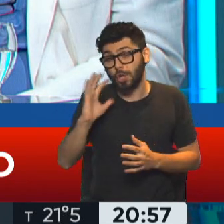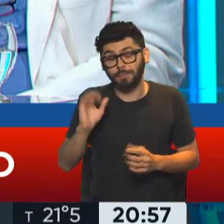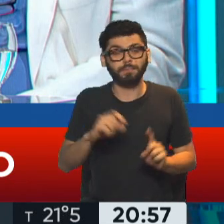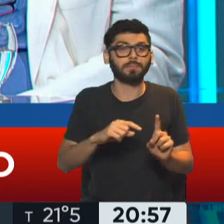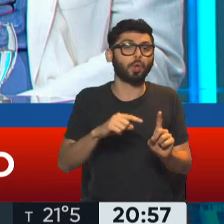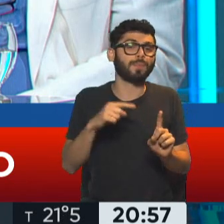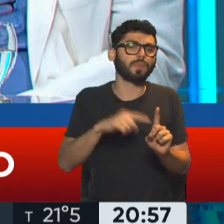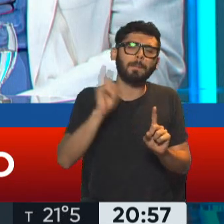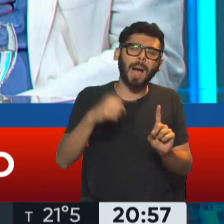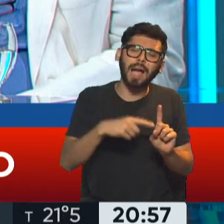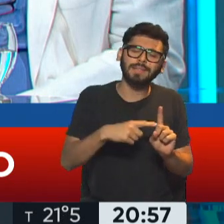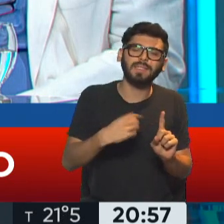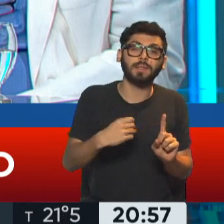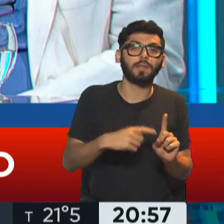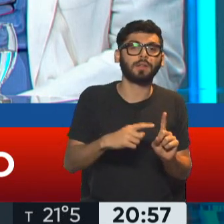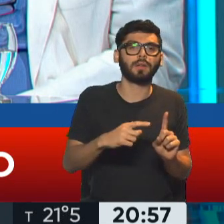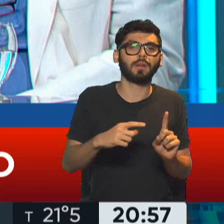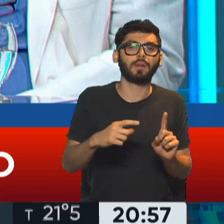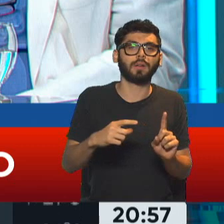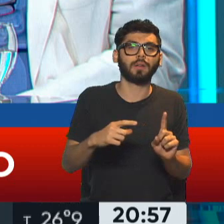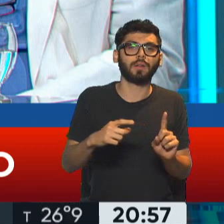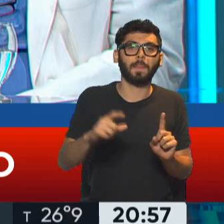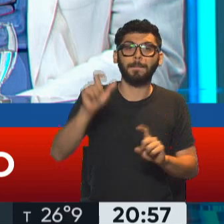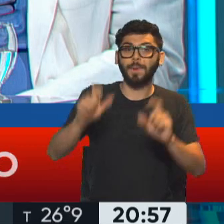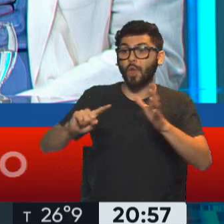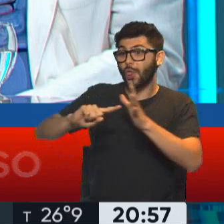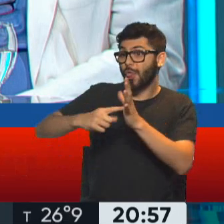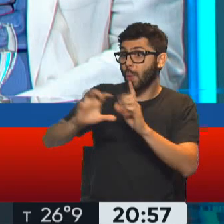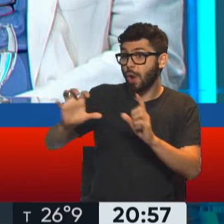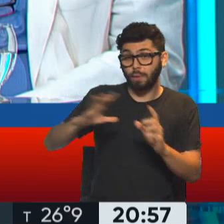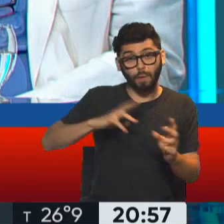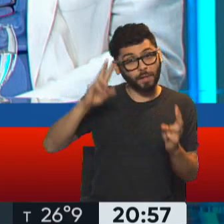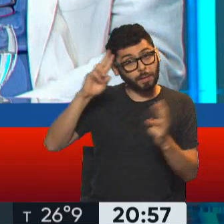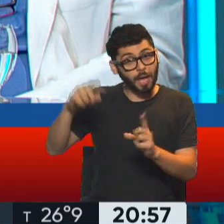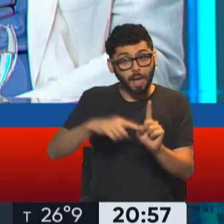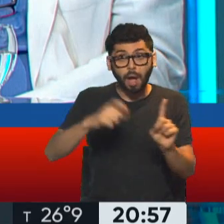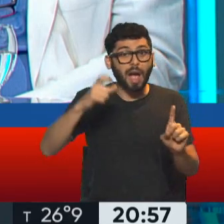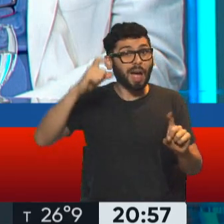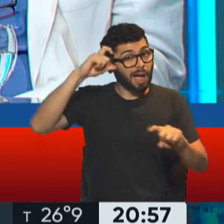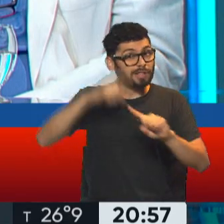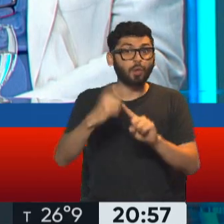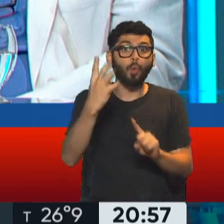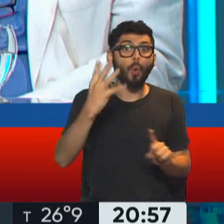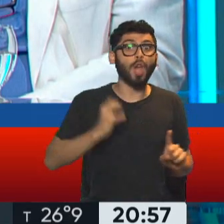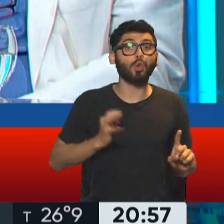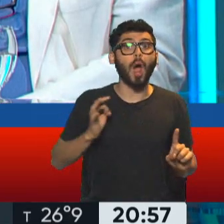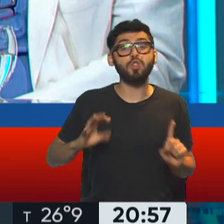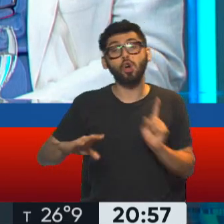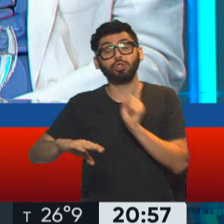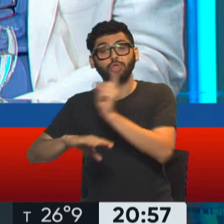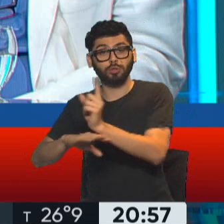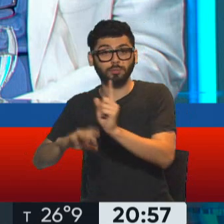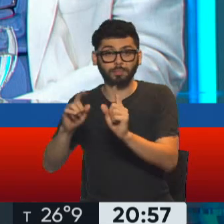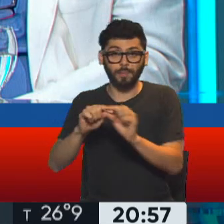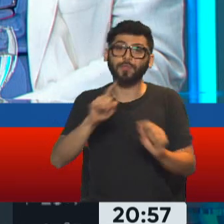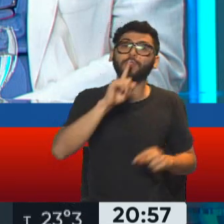ella, que es la falta de respeto a los bonaerenses que la tuvieron 4 años de gobernadora y que ella, voy a citar acá a